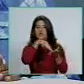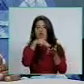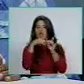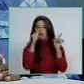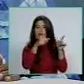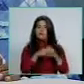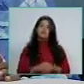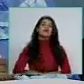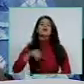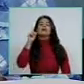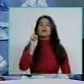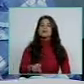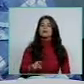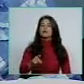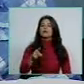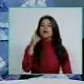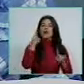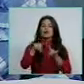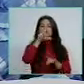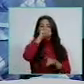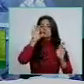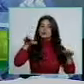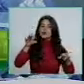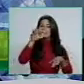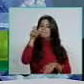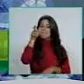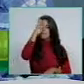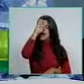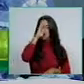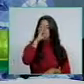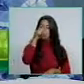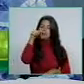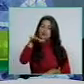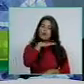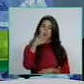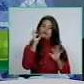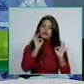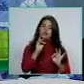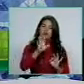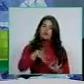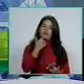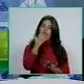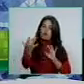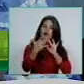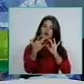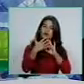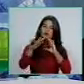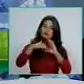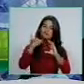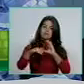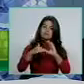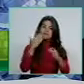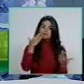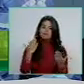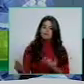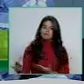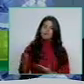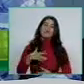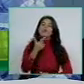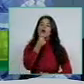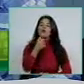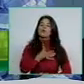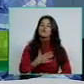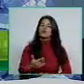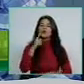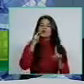allí también a través de la cuenta de Twitter, arroba Banco del Pueblo Soberano, allí pueden contactarnos y bueno, estaremos siempre a la orden y a la disposición